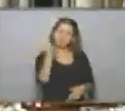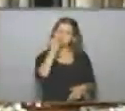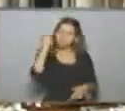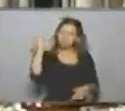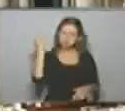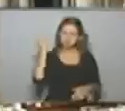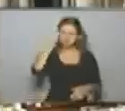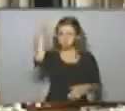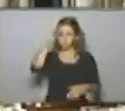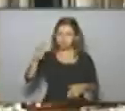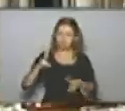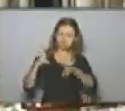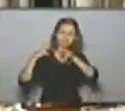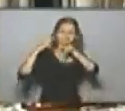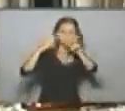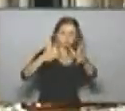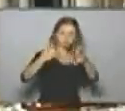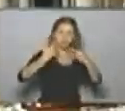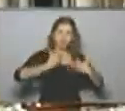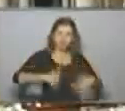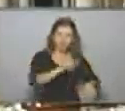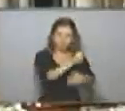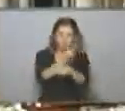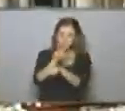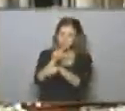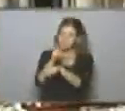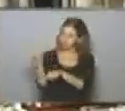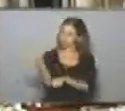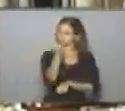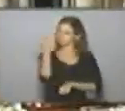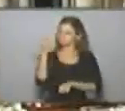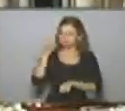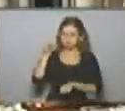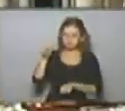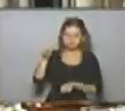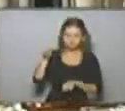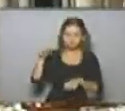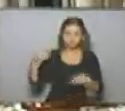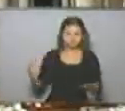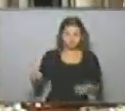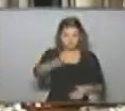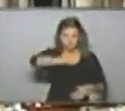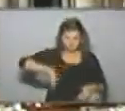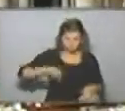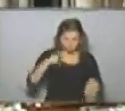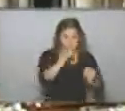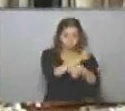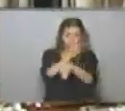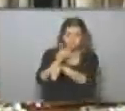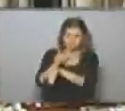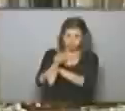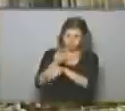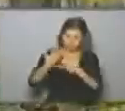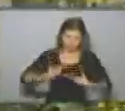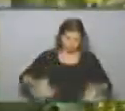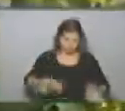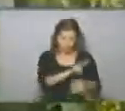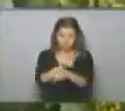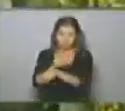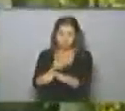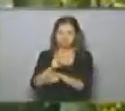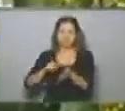mensaje, porque mal podemos hacer, podemos querernos mutuamente si no queremos también el ambiente. Porque es